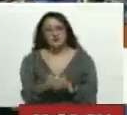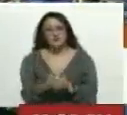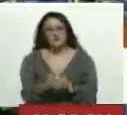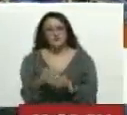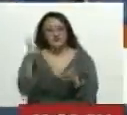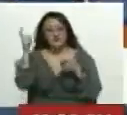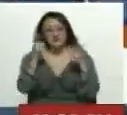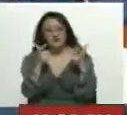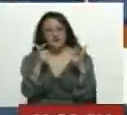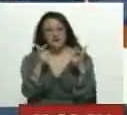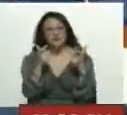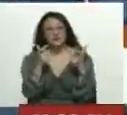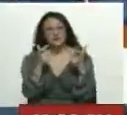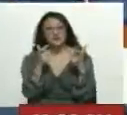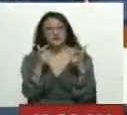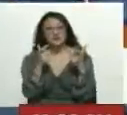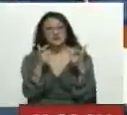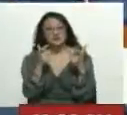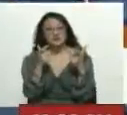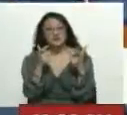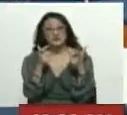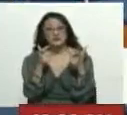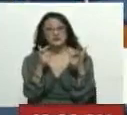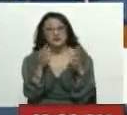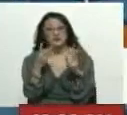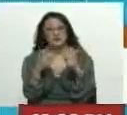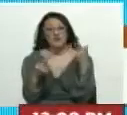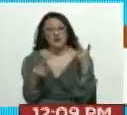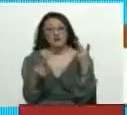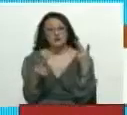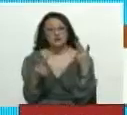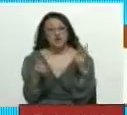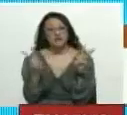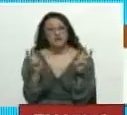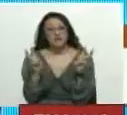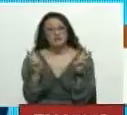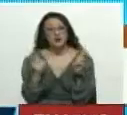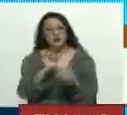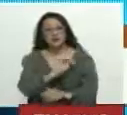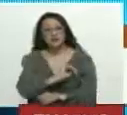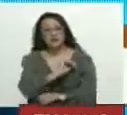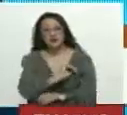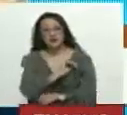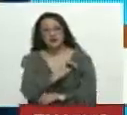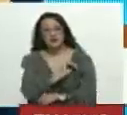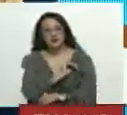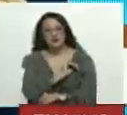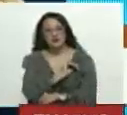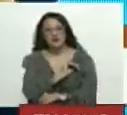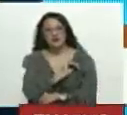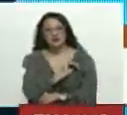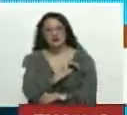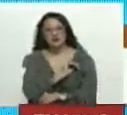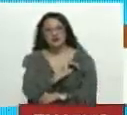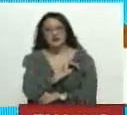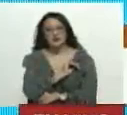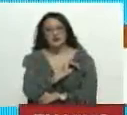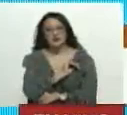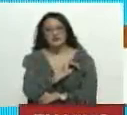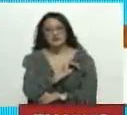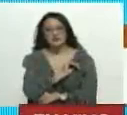comandante Chávez no cayó en ese falso dilema de la izquierda entre el anarquismo y